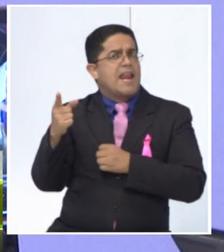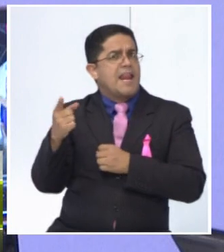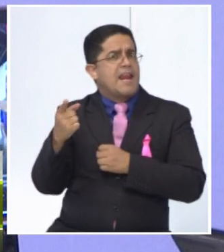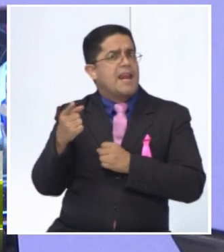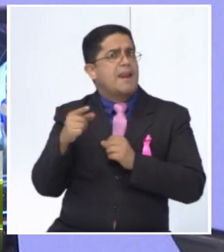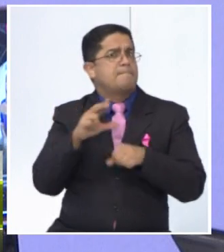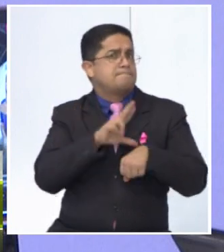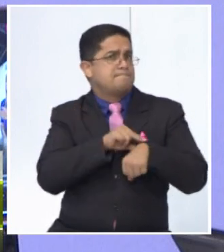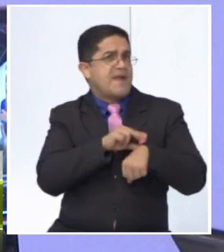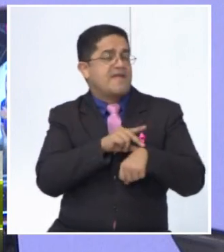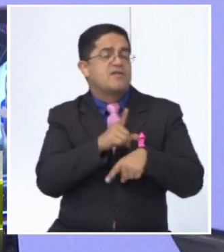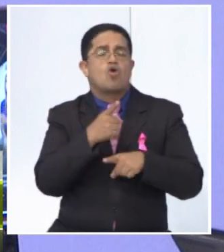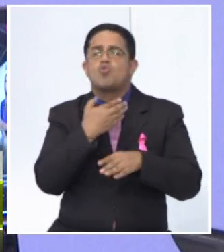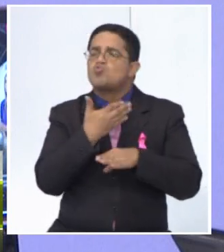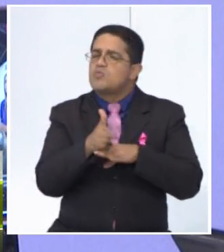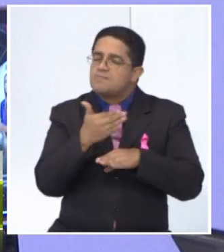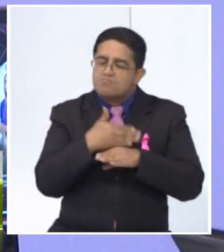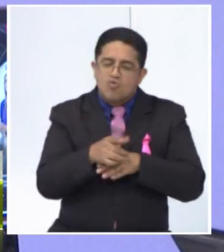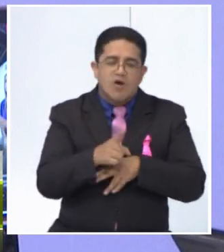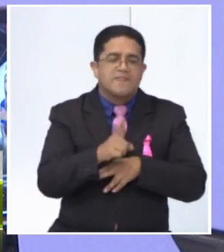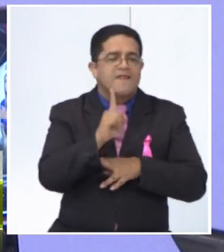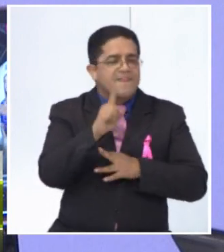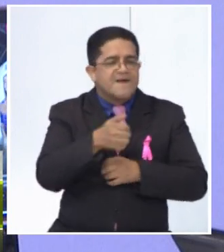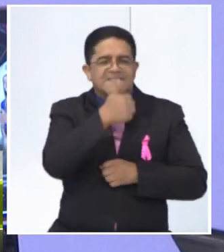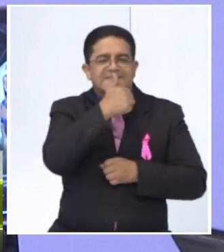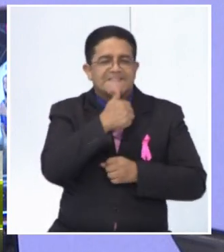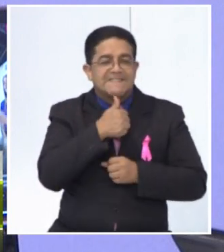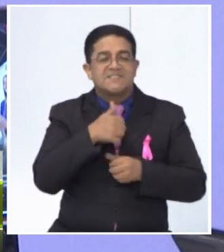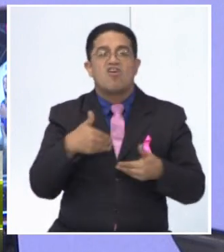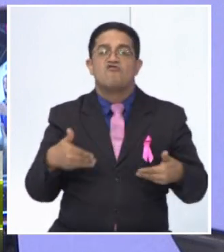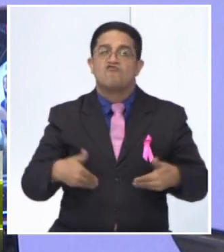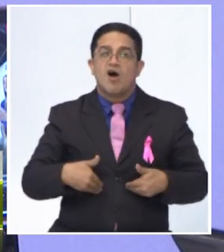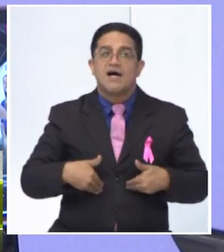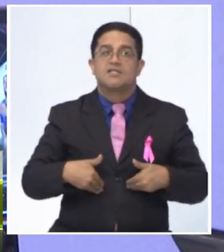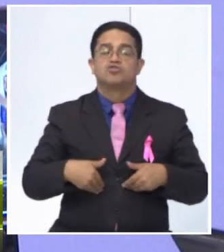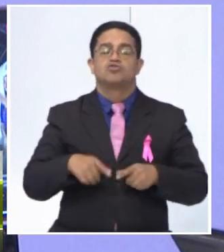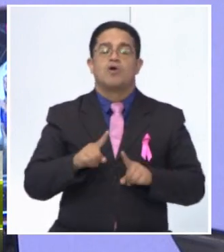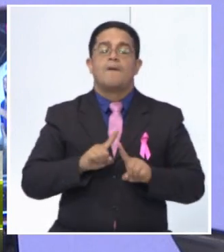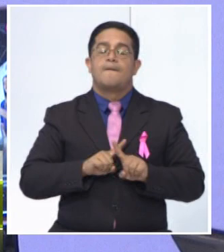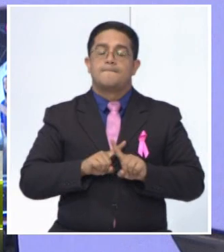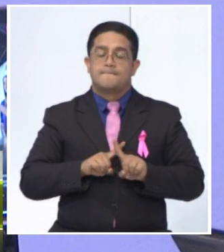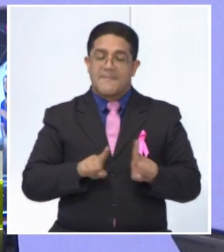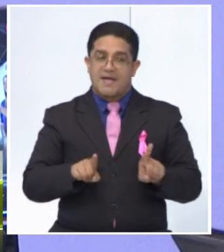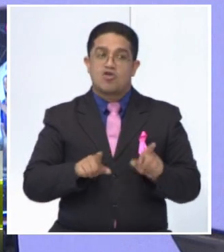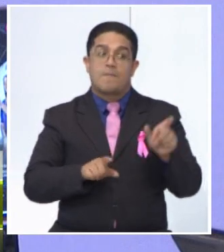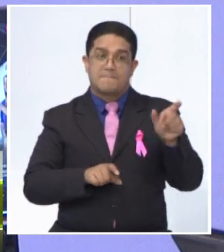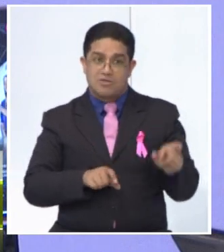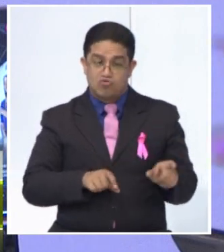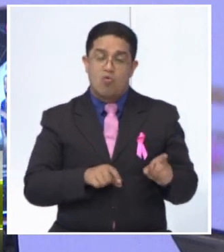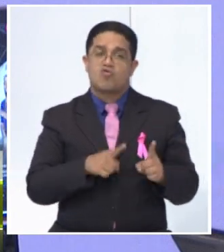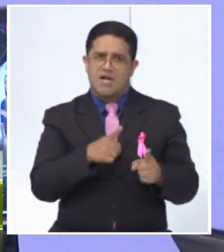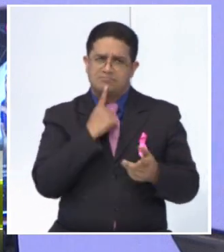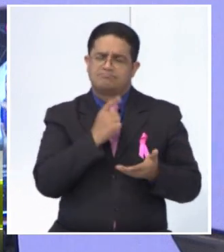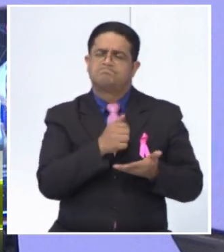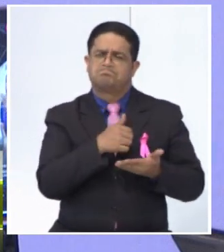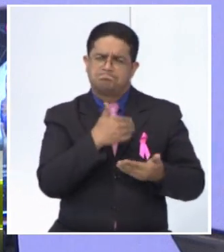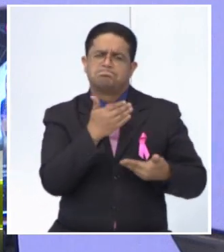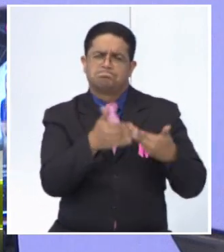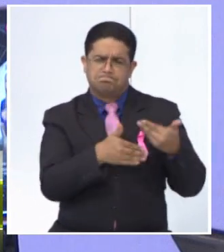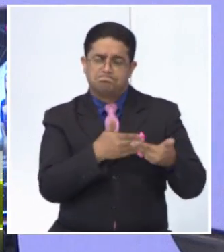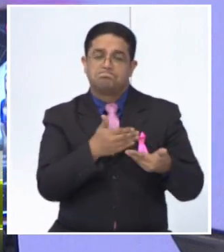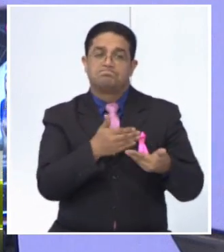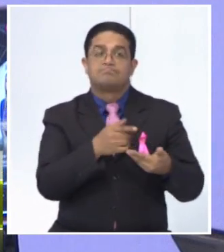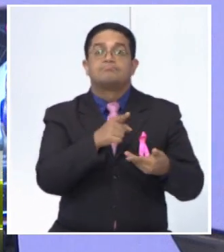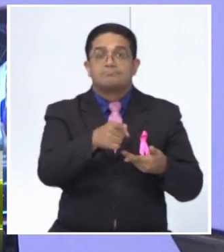aunque esto implique un esfuerzo de su parte. Entonces tenemos una persona que está haciendo y contribuyendo activamente con su recuperación y